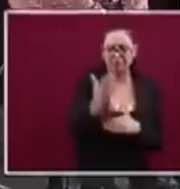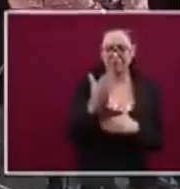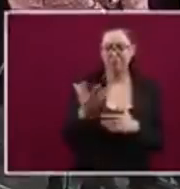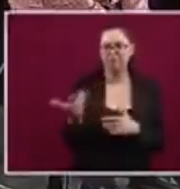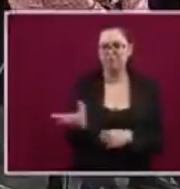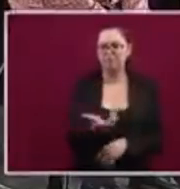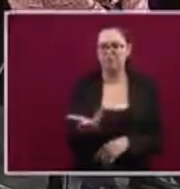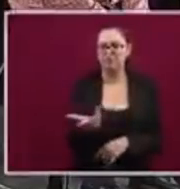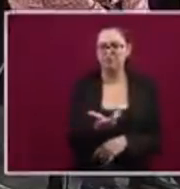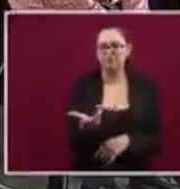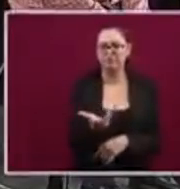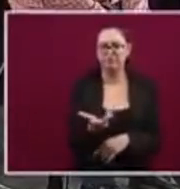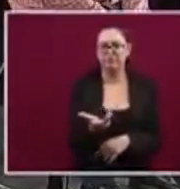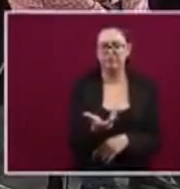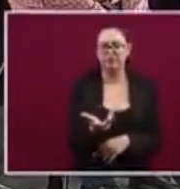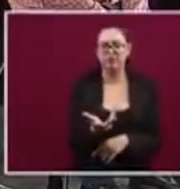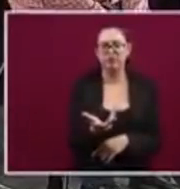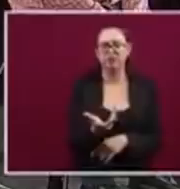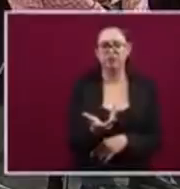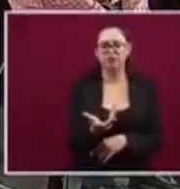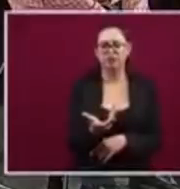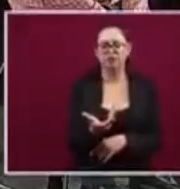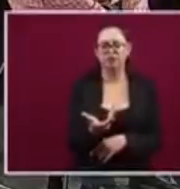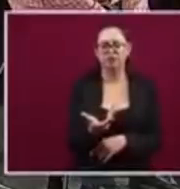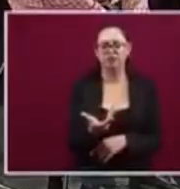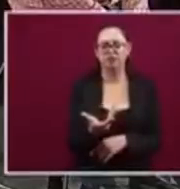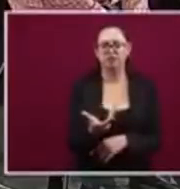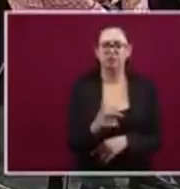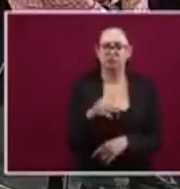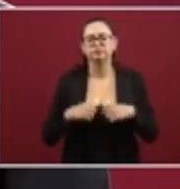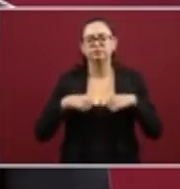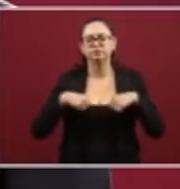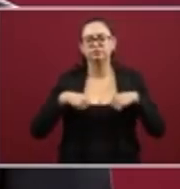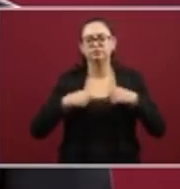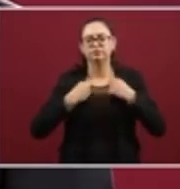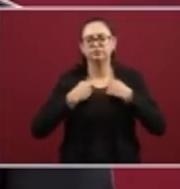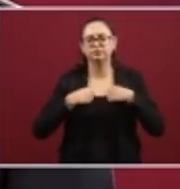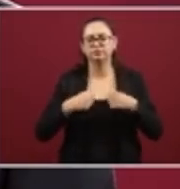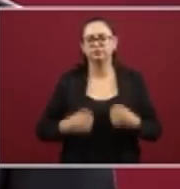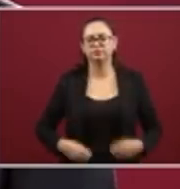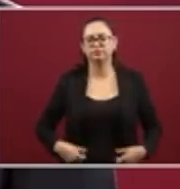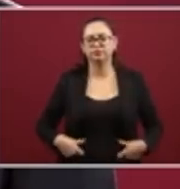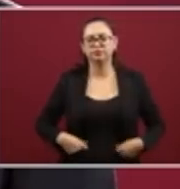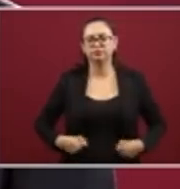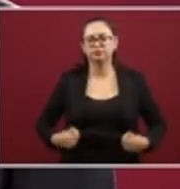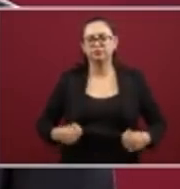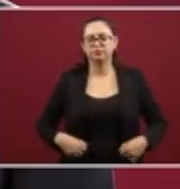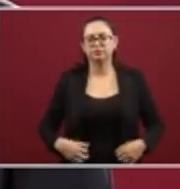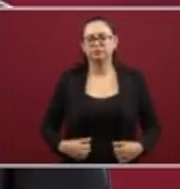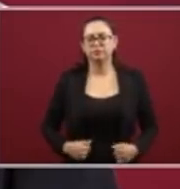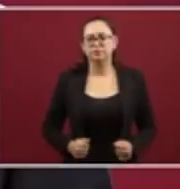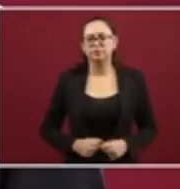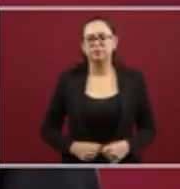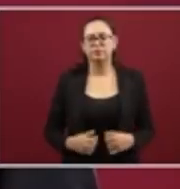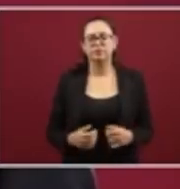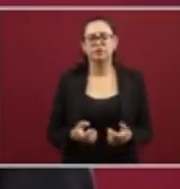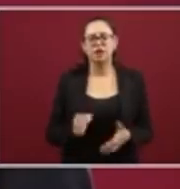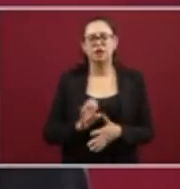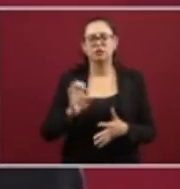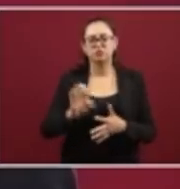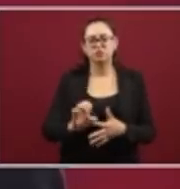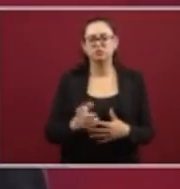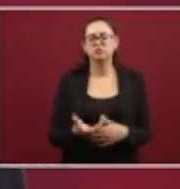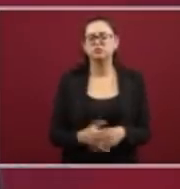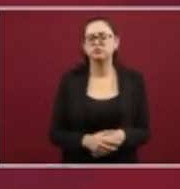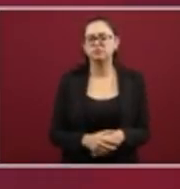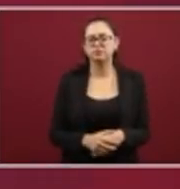y llevar a cabo este gobierno en conferencia de prensa del presidente andrés manuel lópez obrador envió